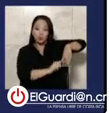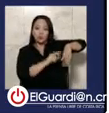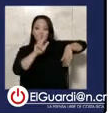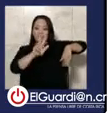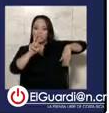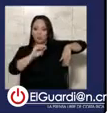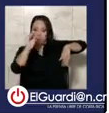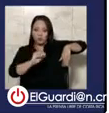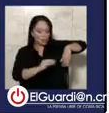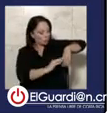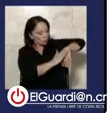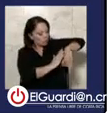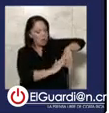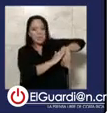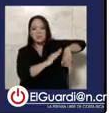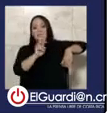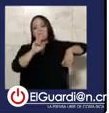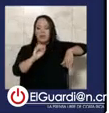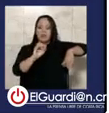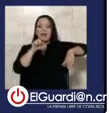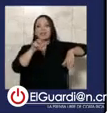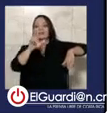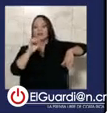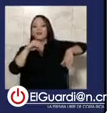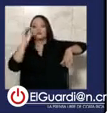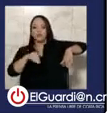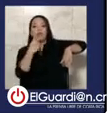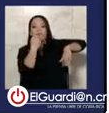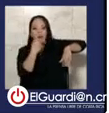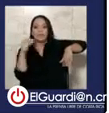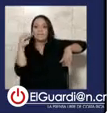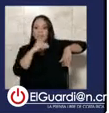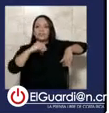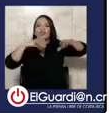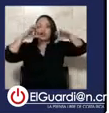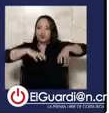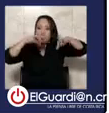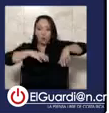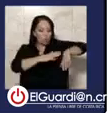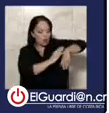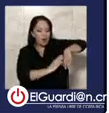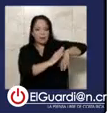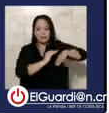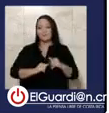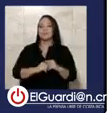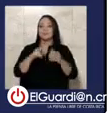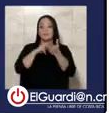y en el resto del país tenemos un promedio del 20 al 30% de déficit, es decir, desde el punto de vista de un niño realmente ha sido un